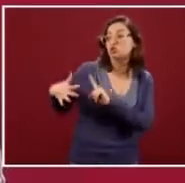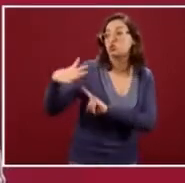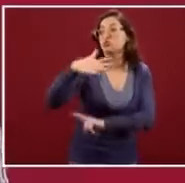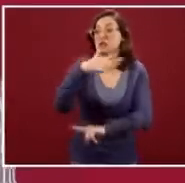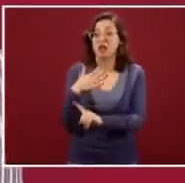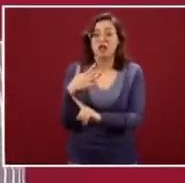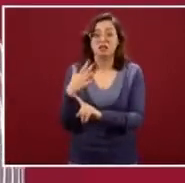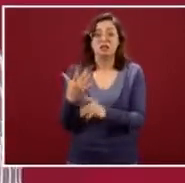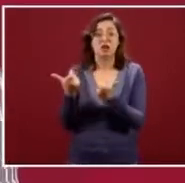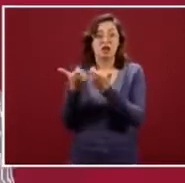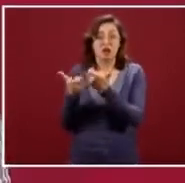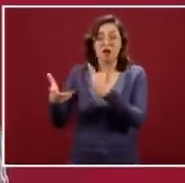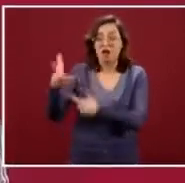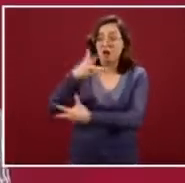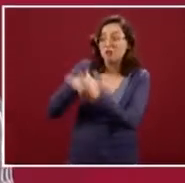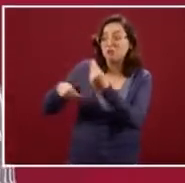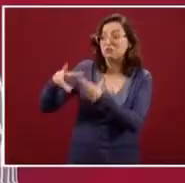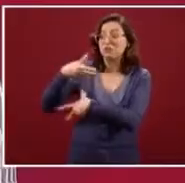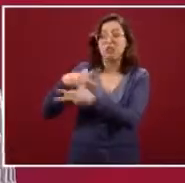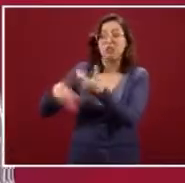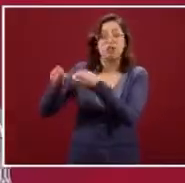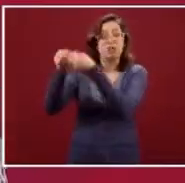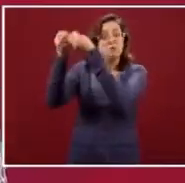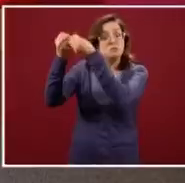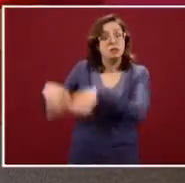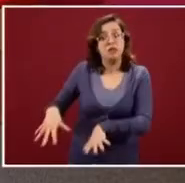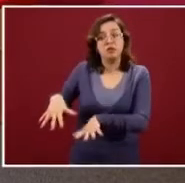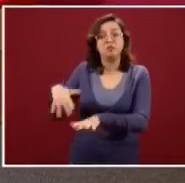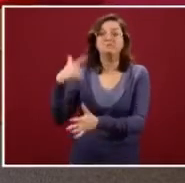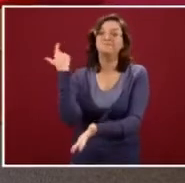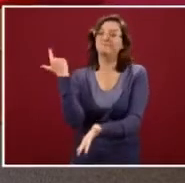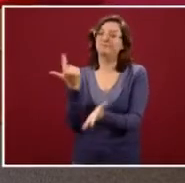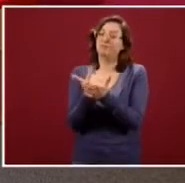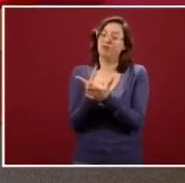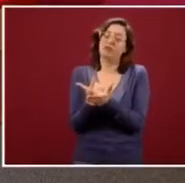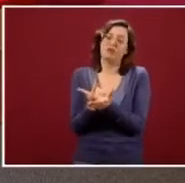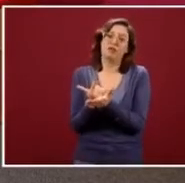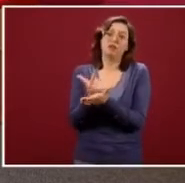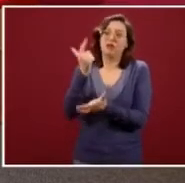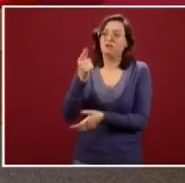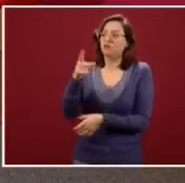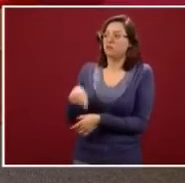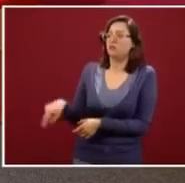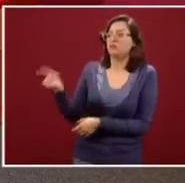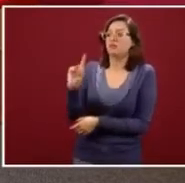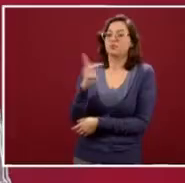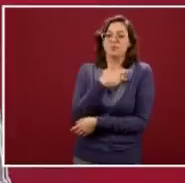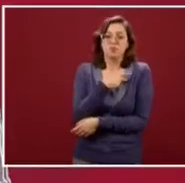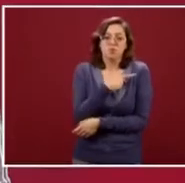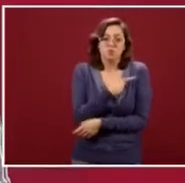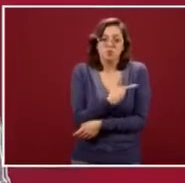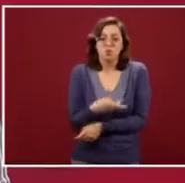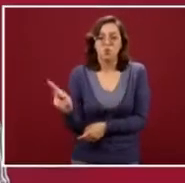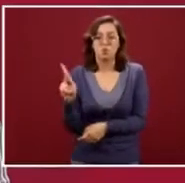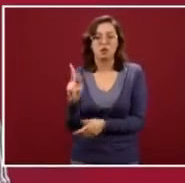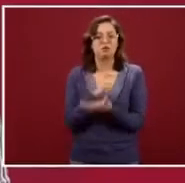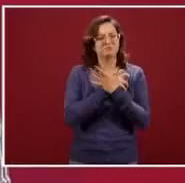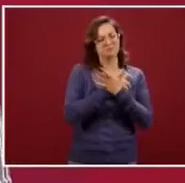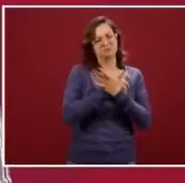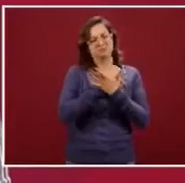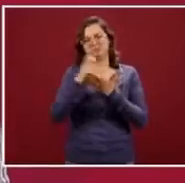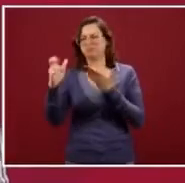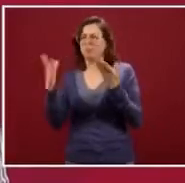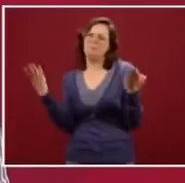que tiene para las economías, para la subsistencia de los más desfavorecidos, el tener medidas